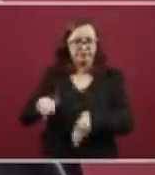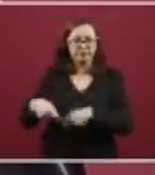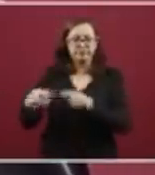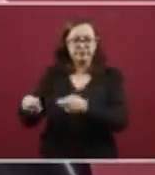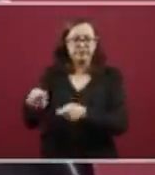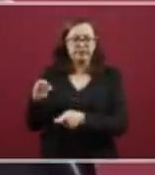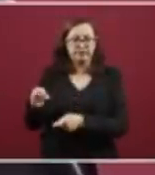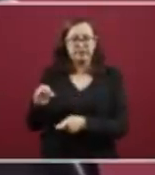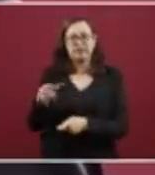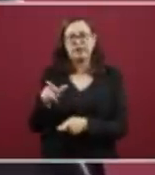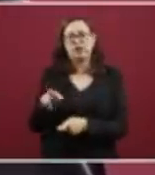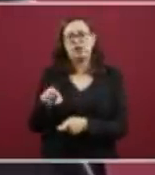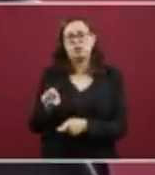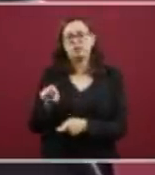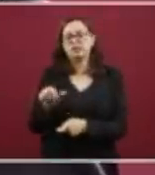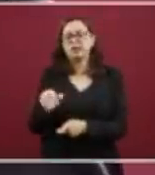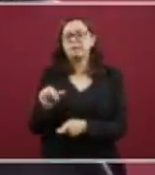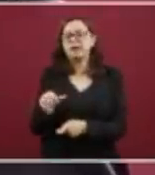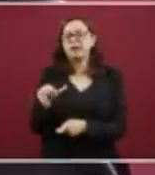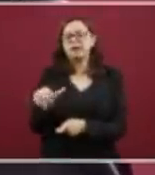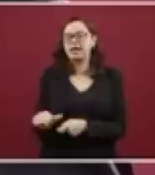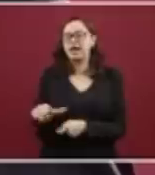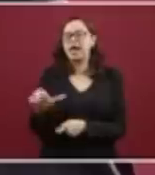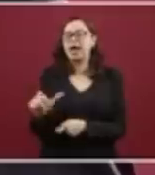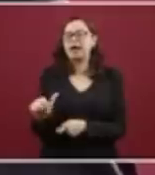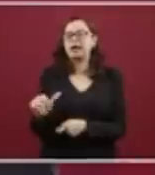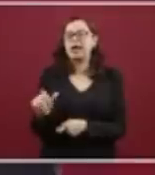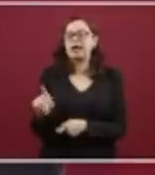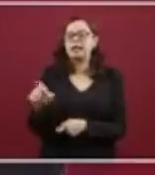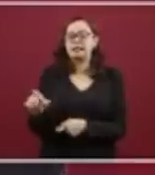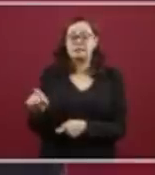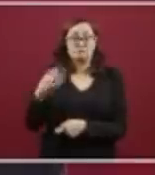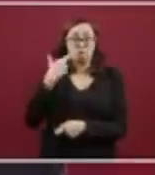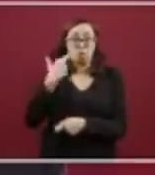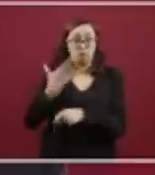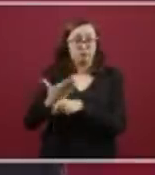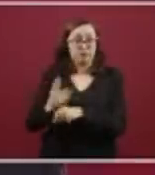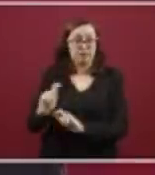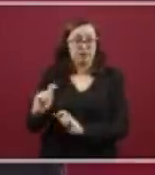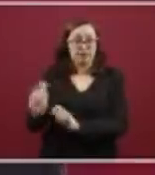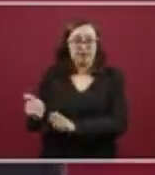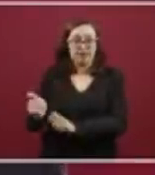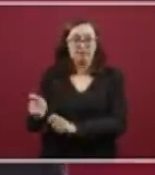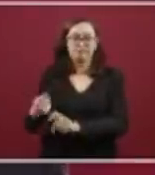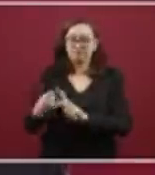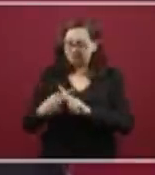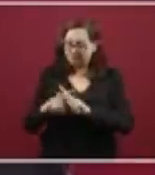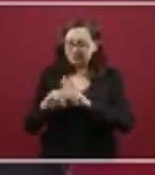Luisa María Alcalde. Vamos a